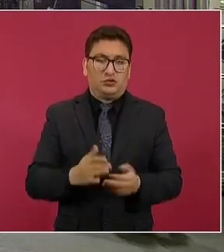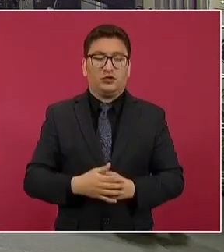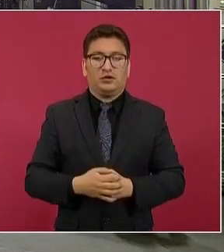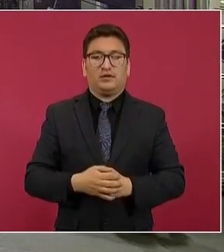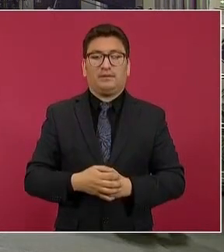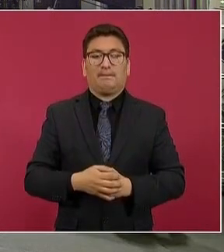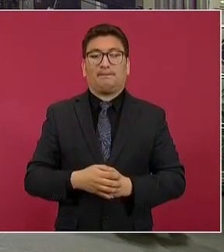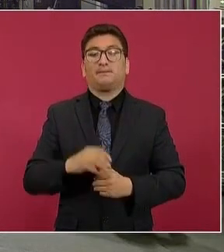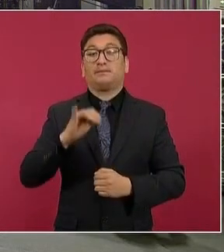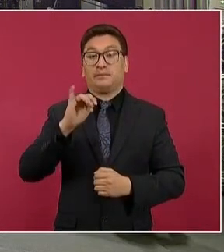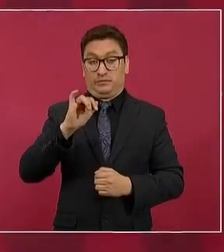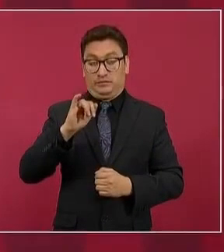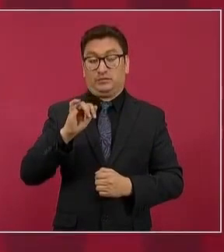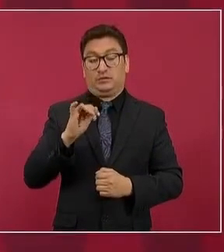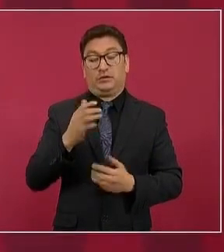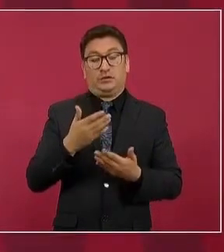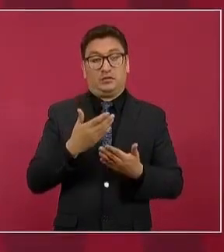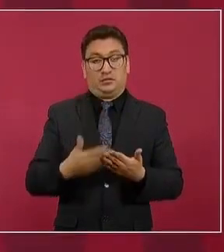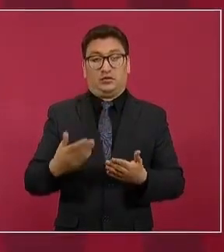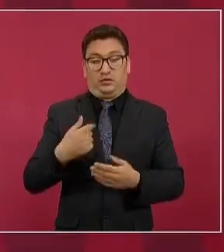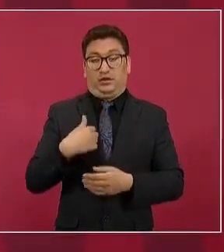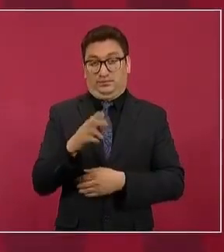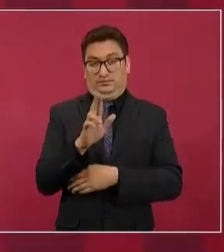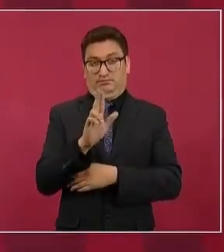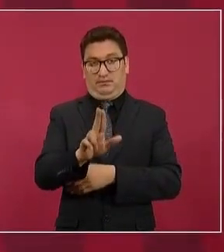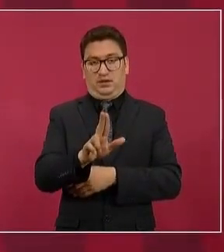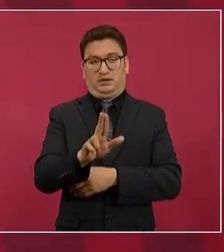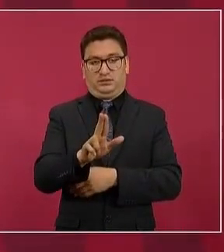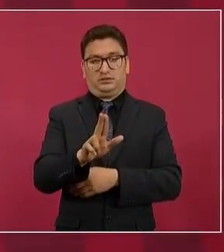yo en esta ocasión, el martes,